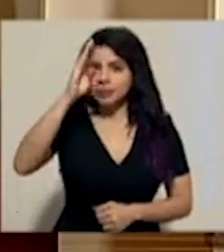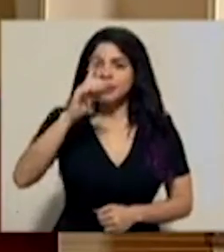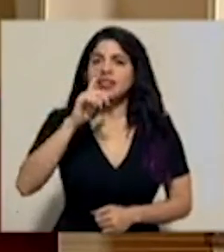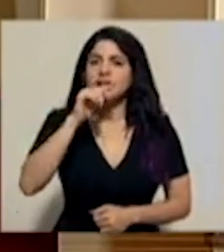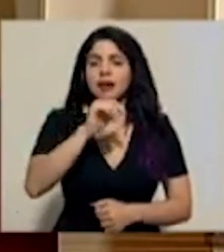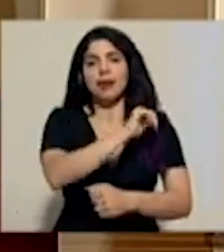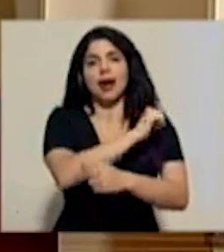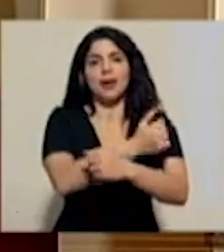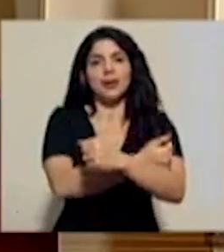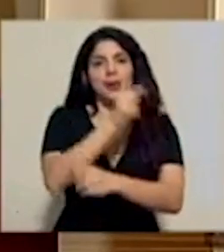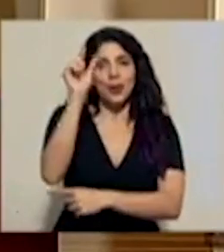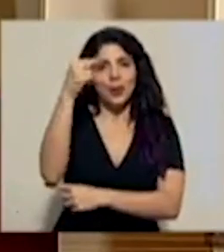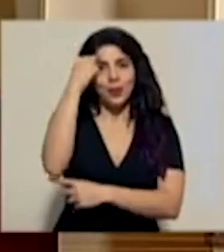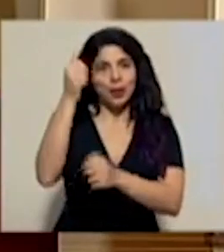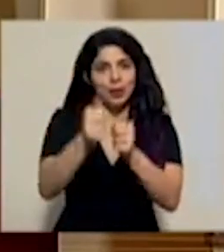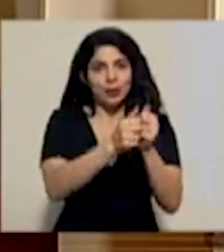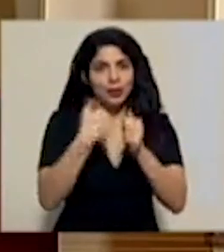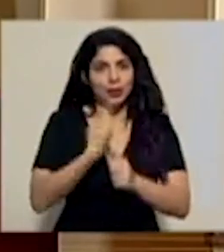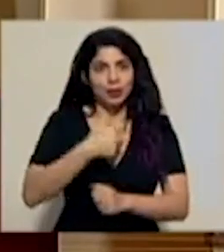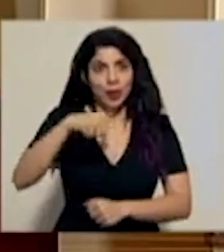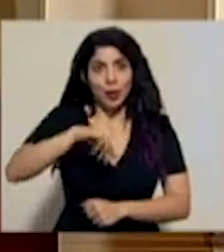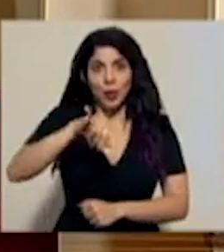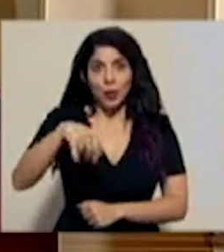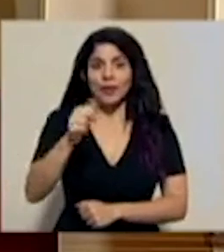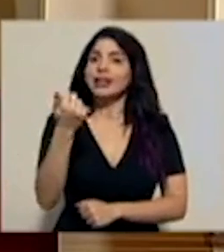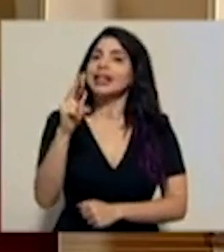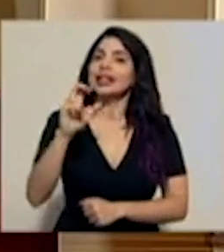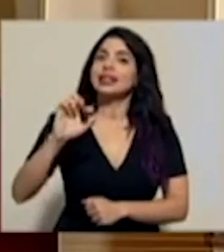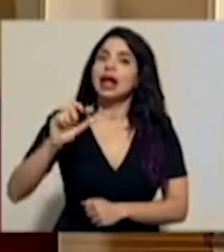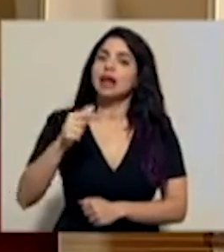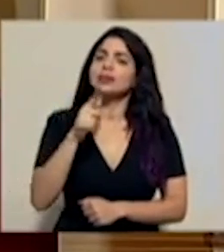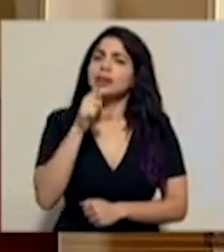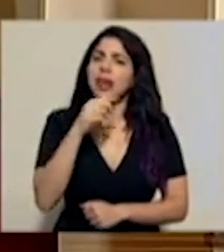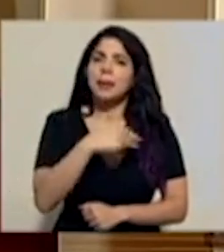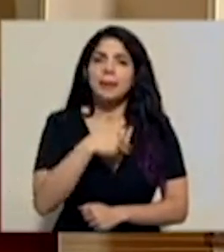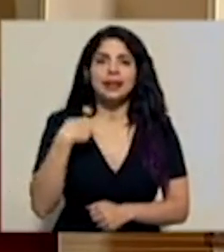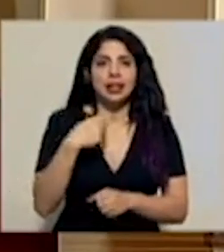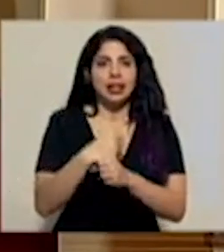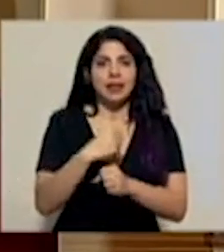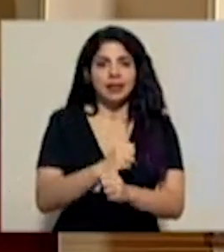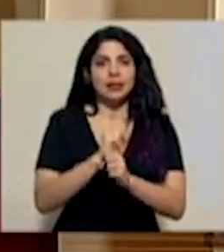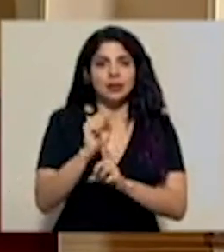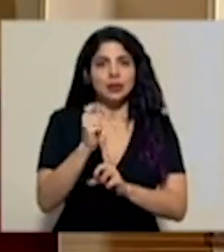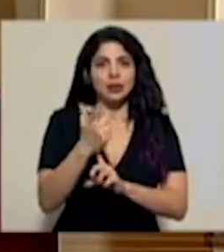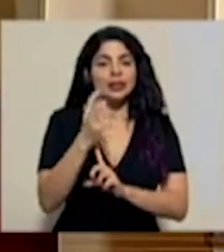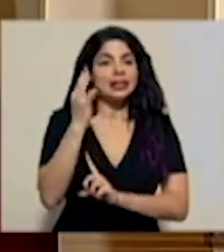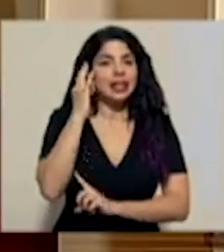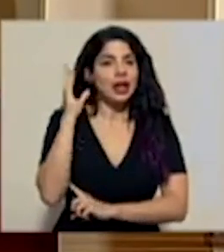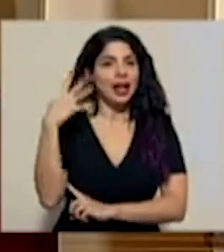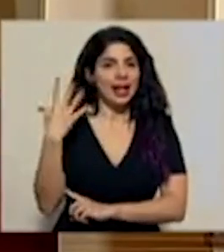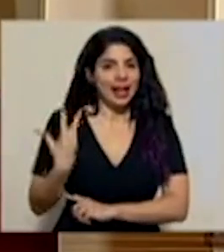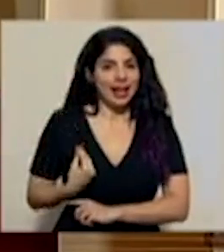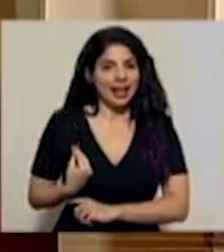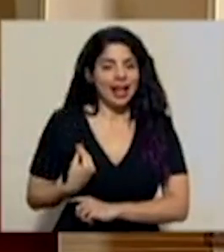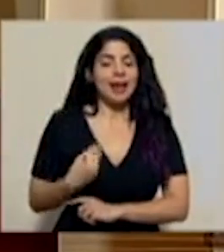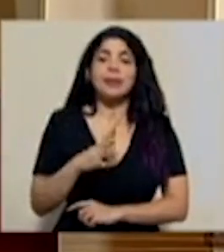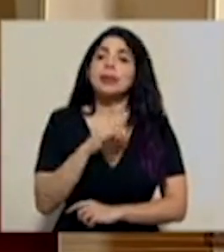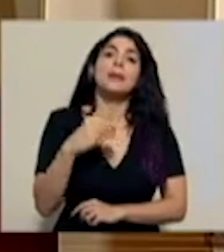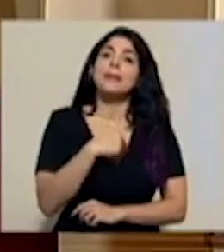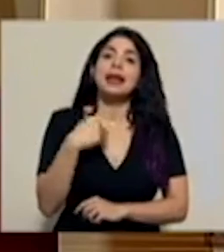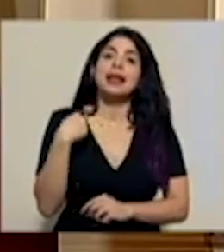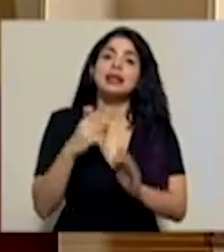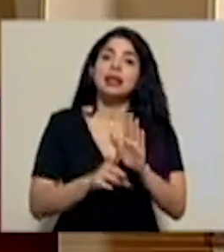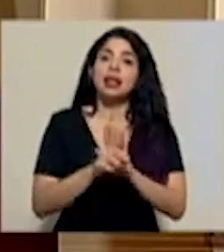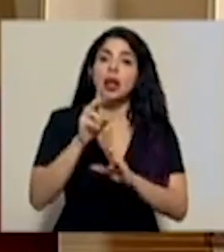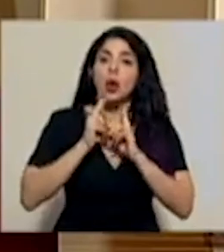a las autoridades de gobierno que nos acompañan este jueves 13 de agosto, la ministra de Trabajo y Seguridad Social, la señora Yanina Dinarte, y el ministro